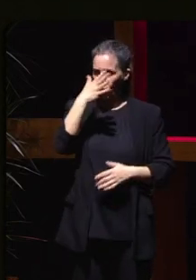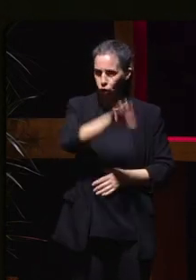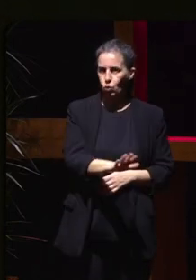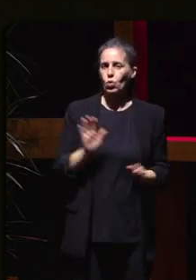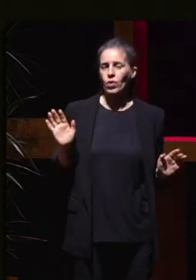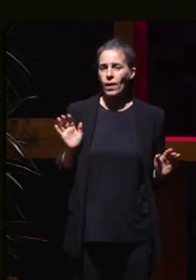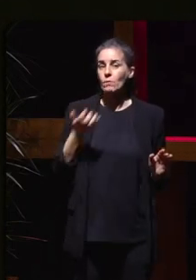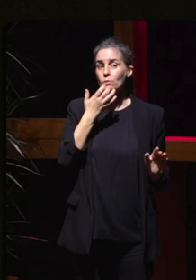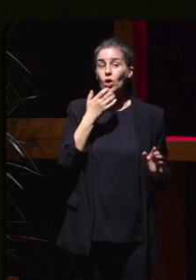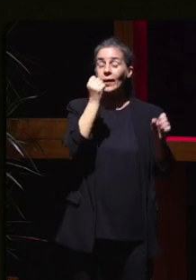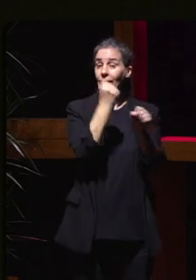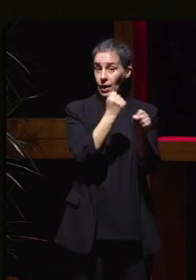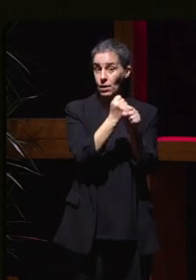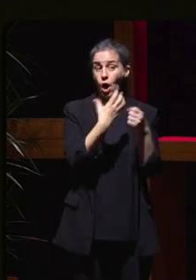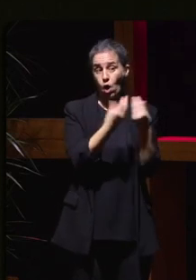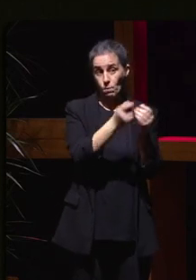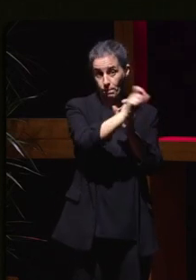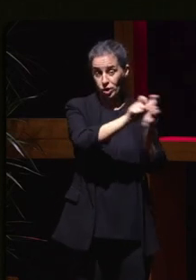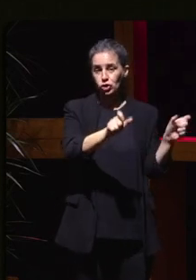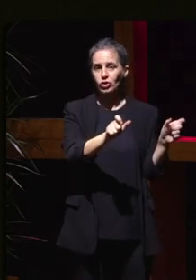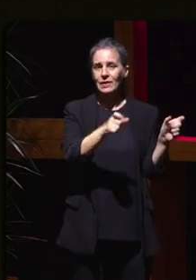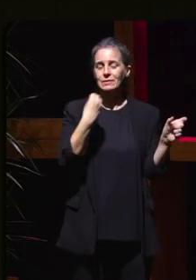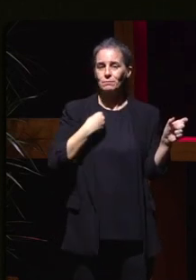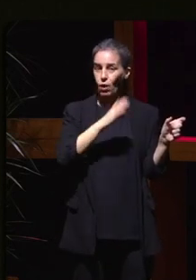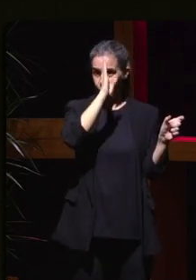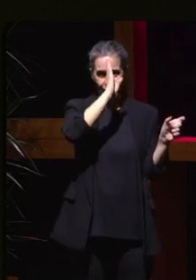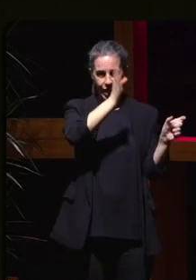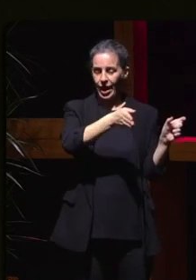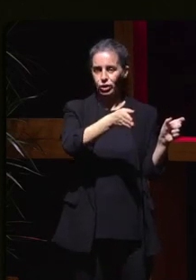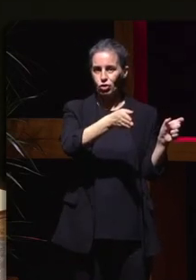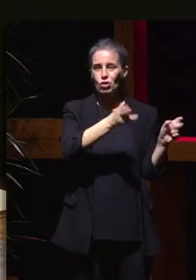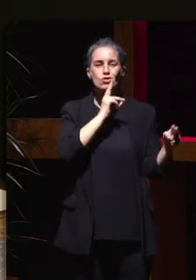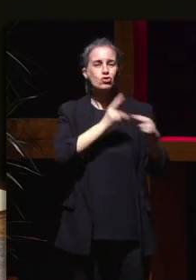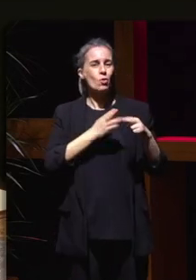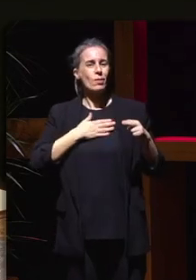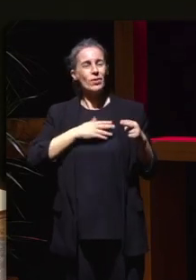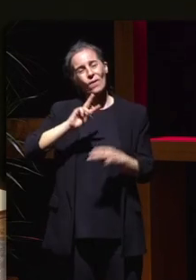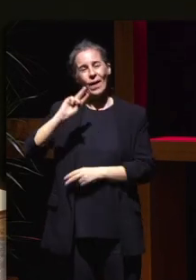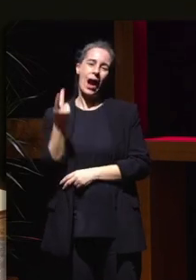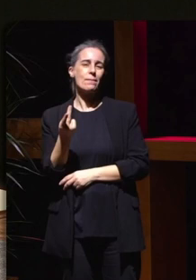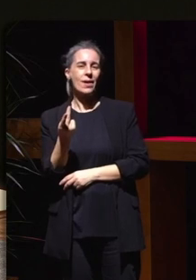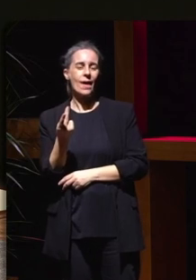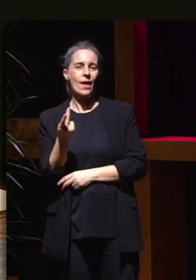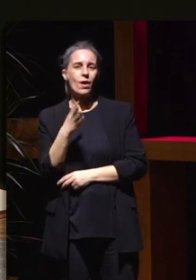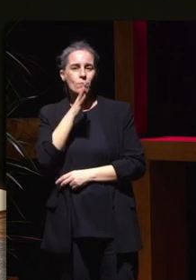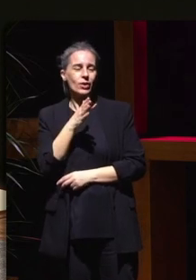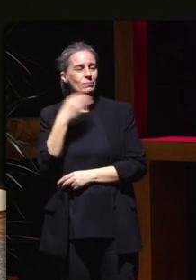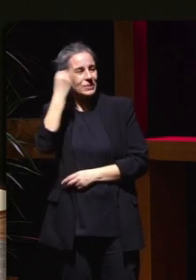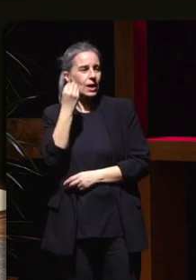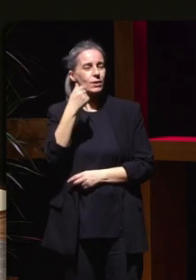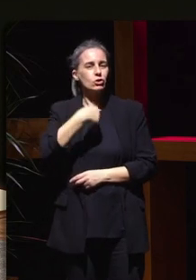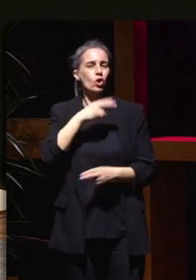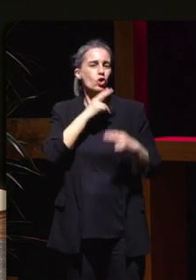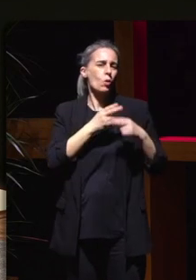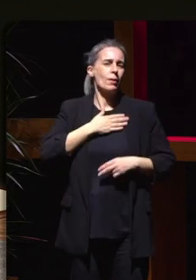trabajar con personas que en antena decidían cambiarme a un hombre porque pensaban que o no me quieres me puñan era muy Tomasa caído